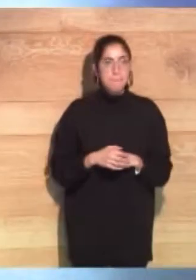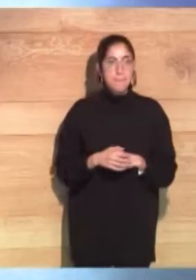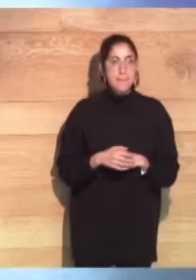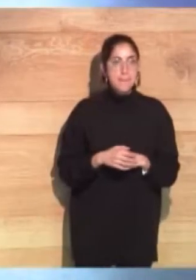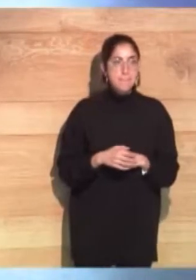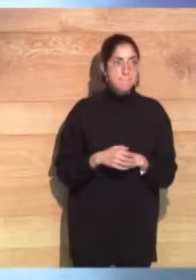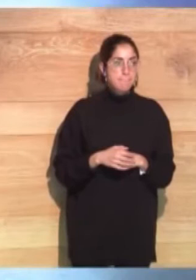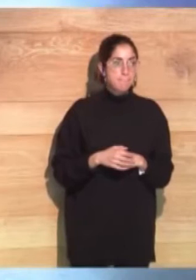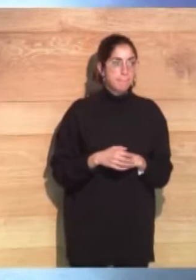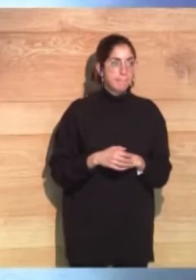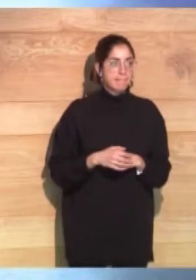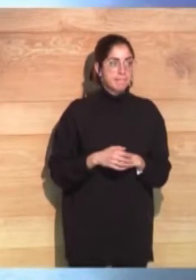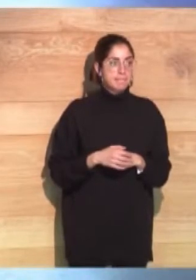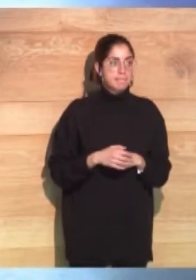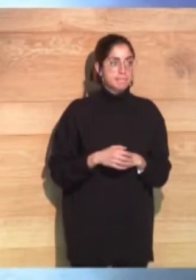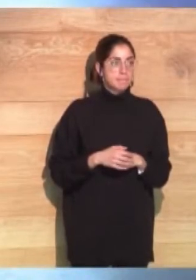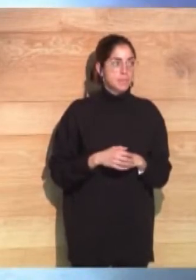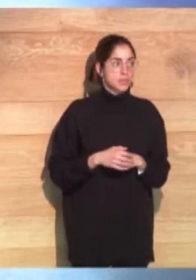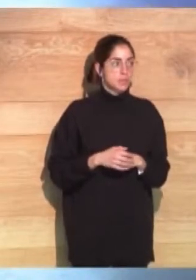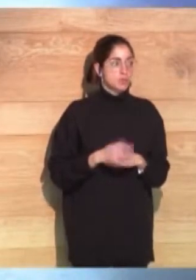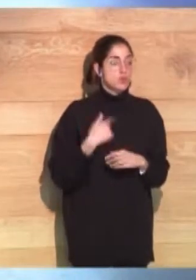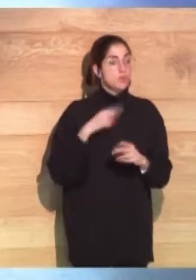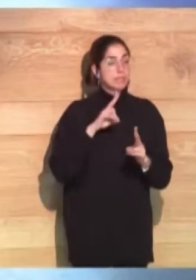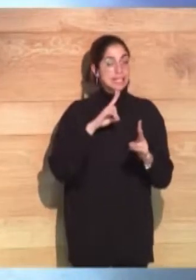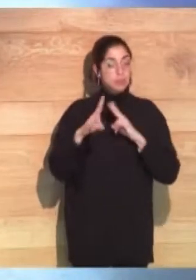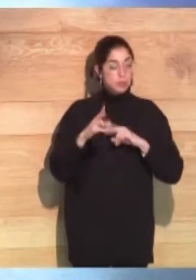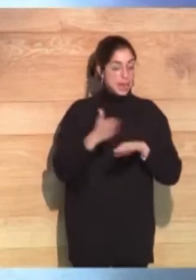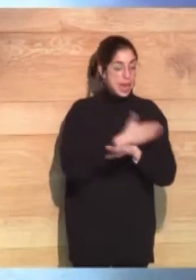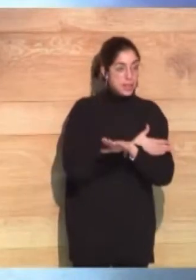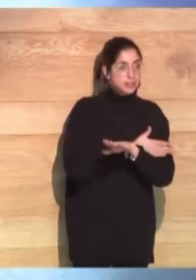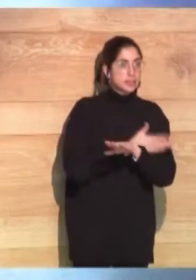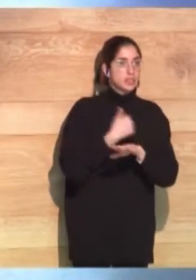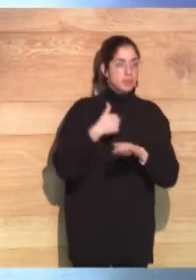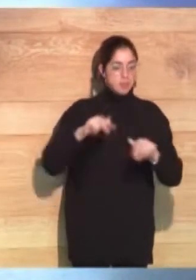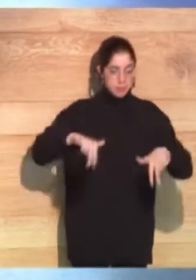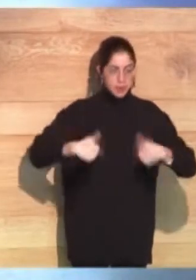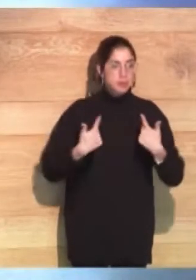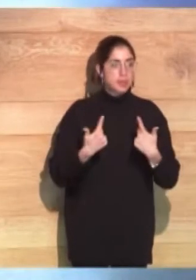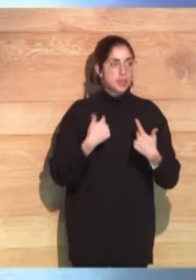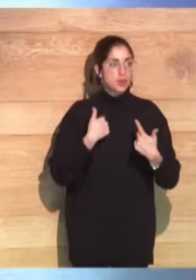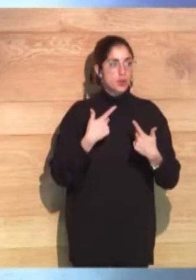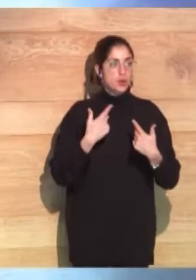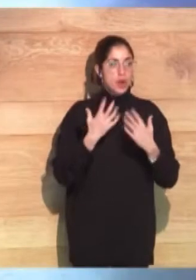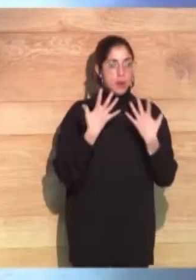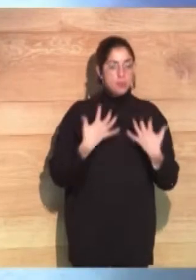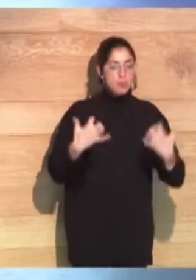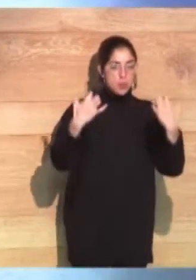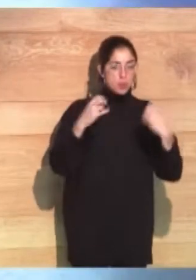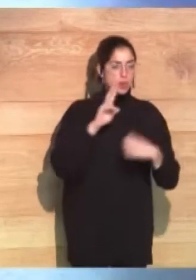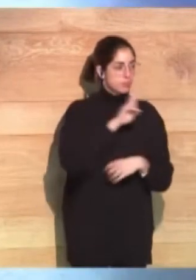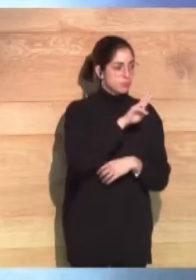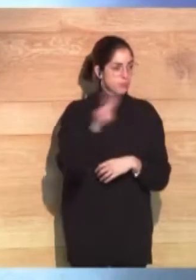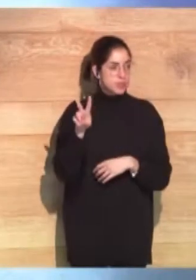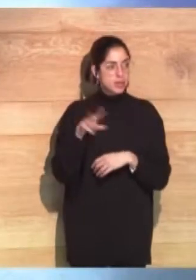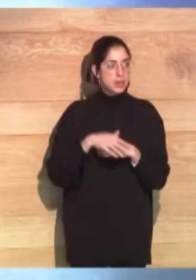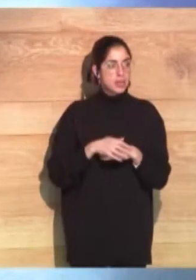Before I get into that, Antes de responder a su pregunta, permítame que mire un poco al público, porque todos tenéis las